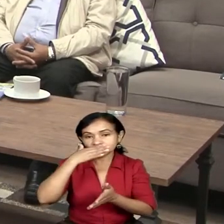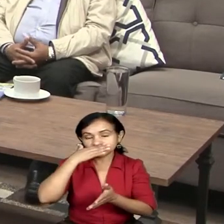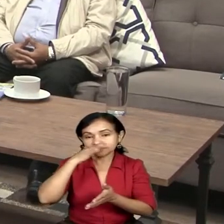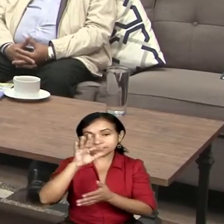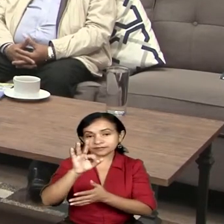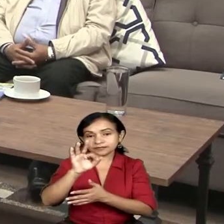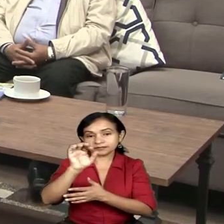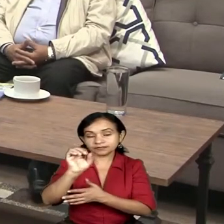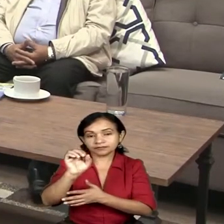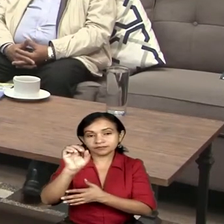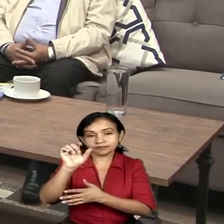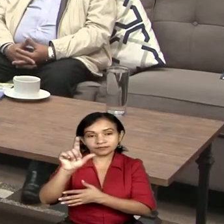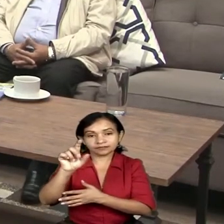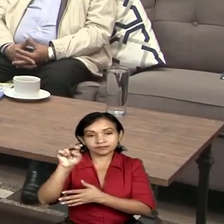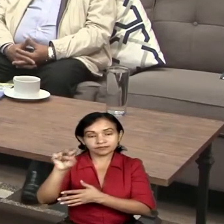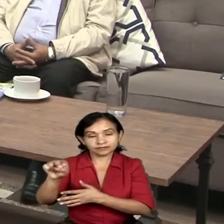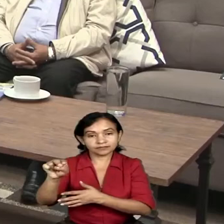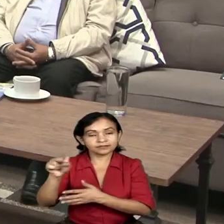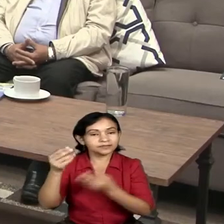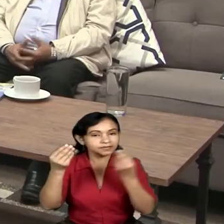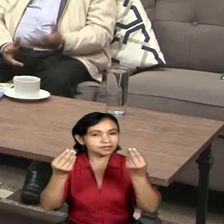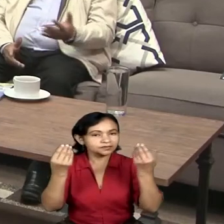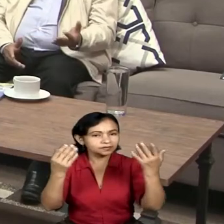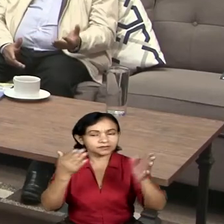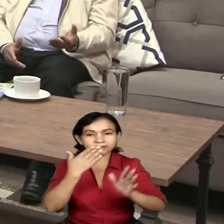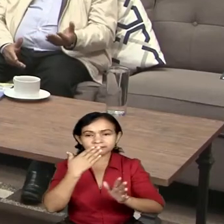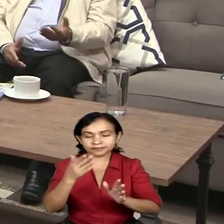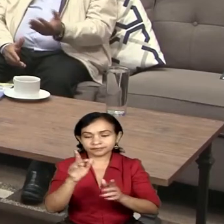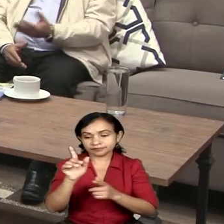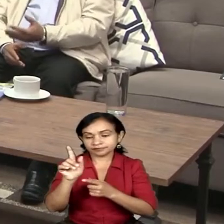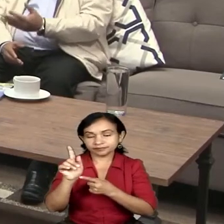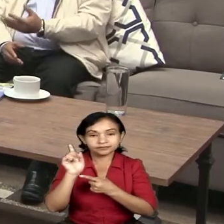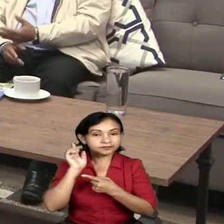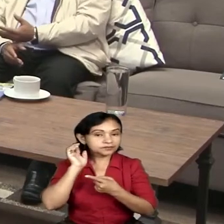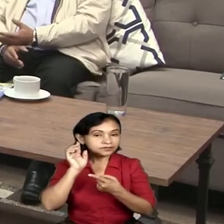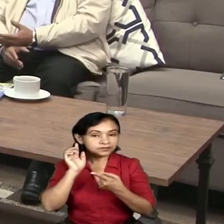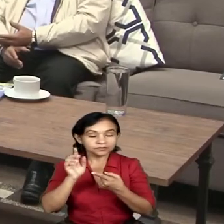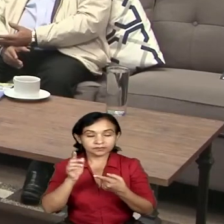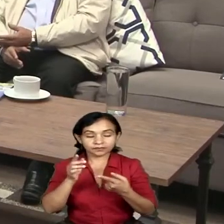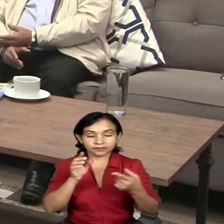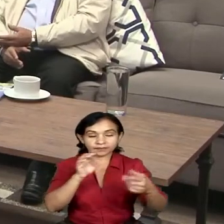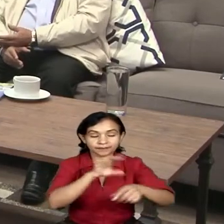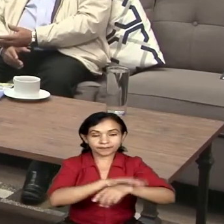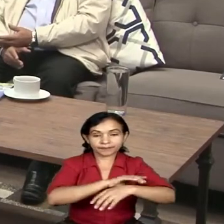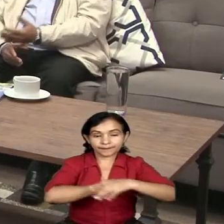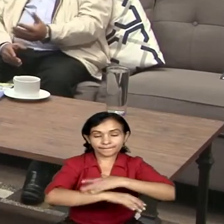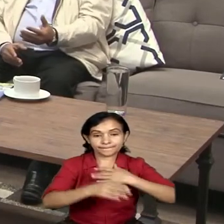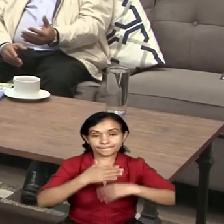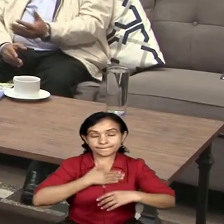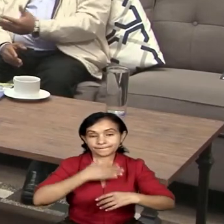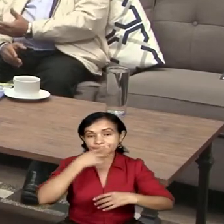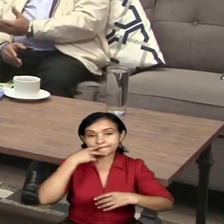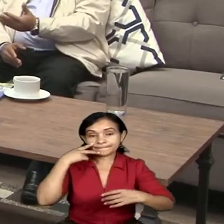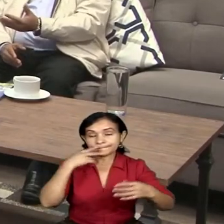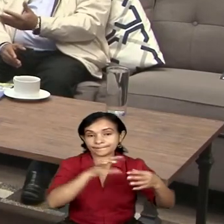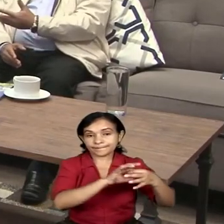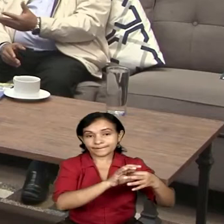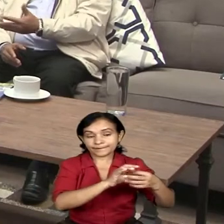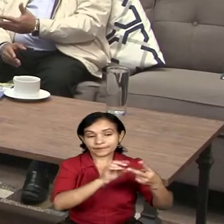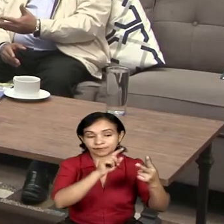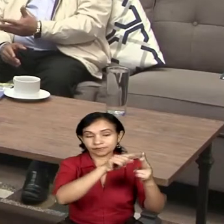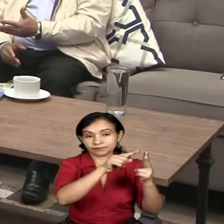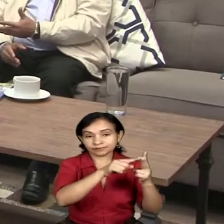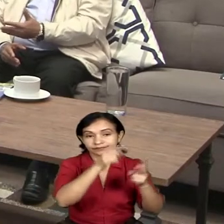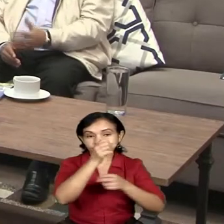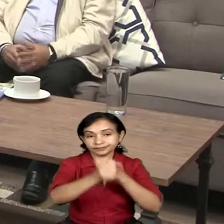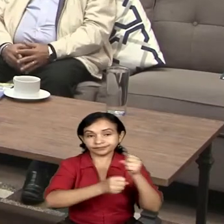cosa interesante de hitos históricos. Pues. Tomás estuvo preso con mi papá como